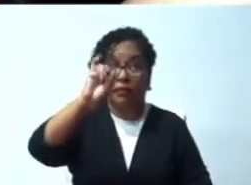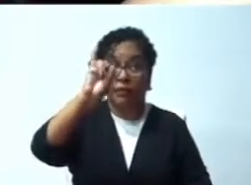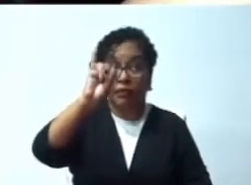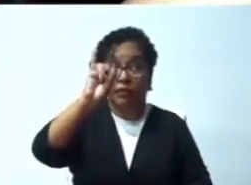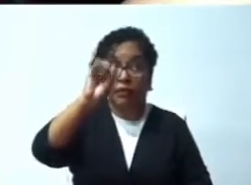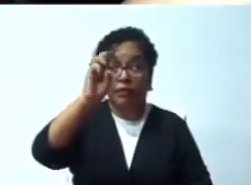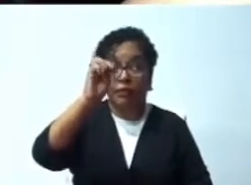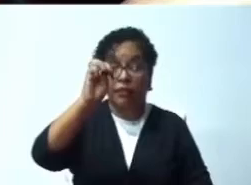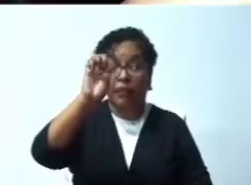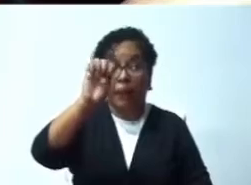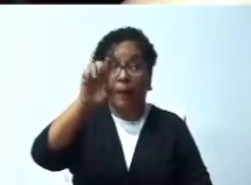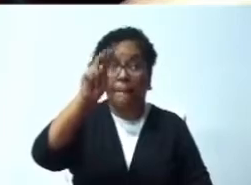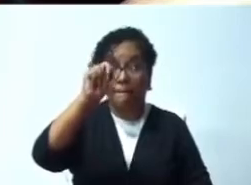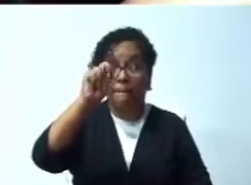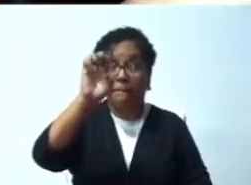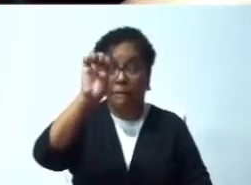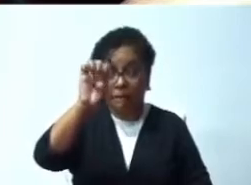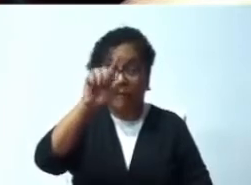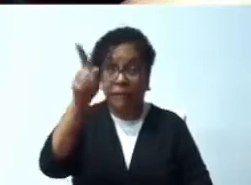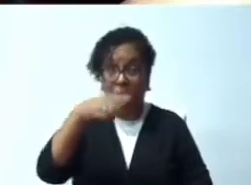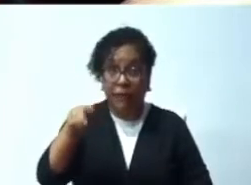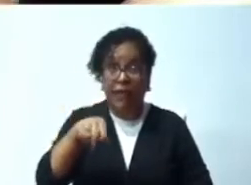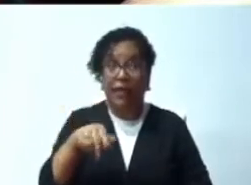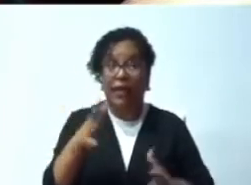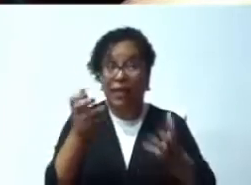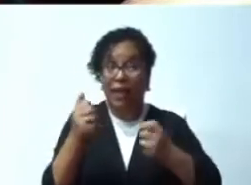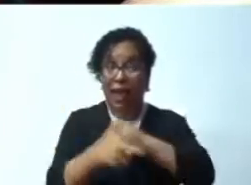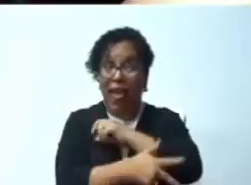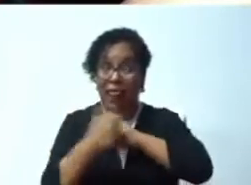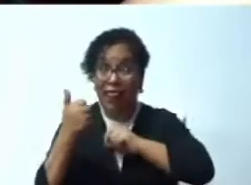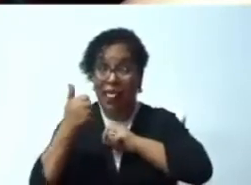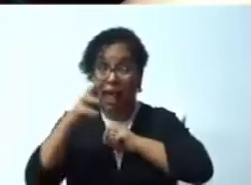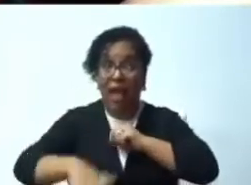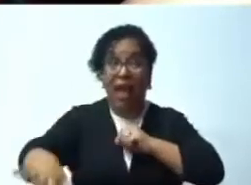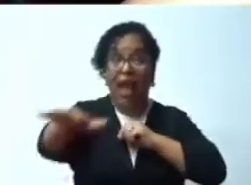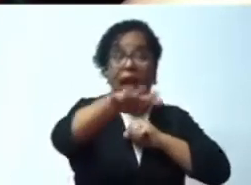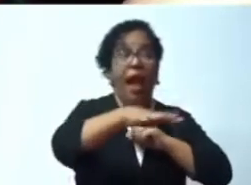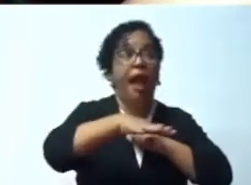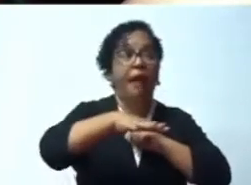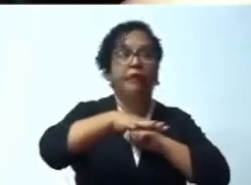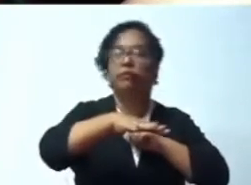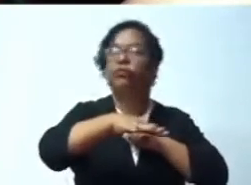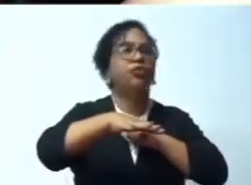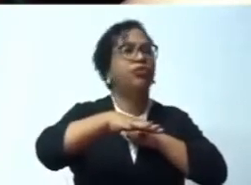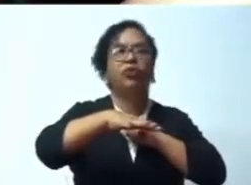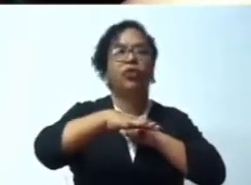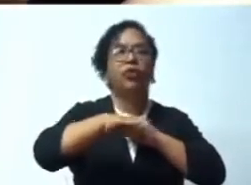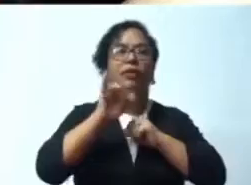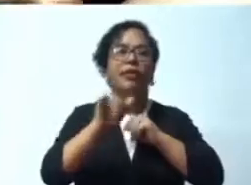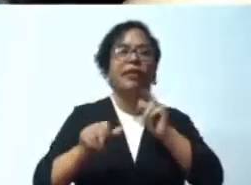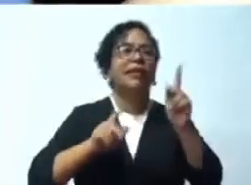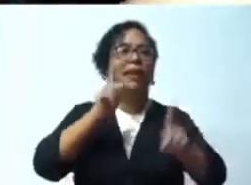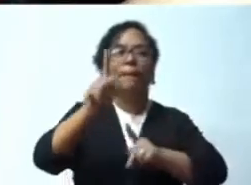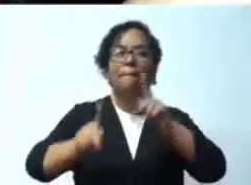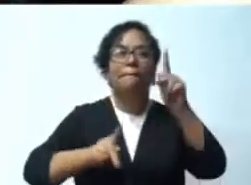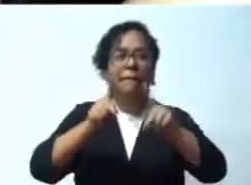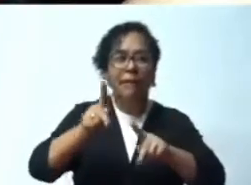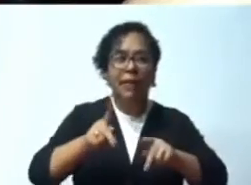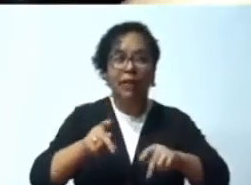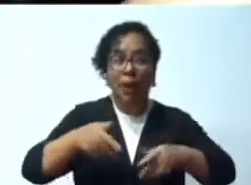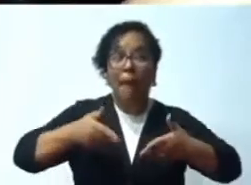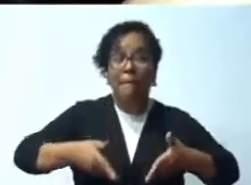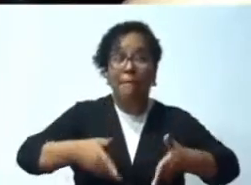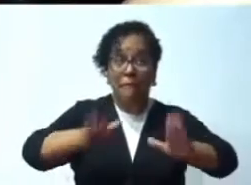no es verdad que esa comunidad va a permitir que le roben el único espacio que tiene, presidente,